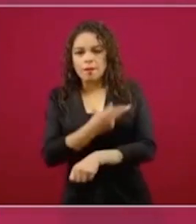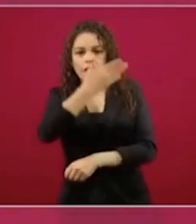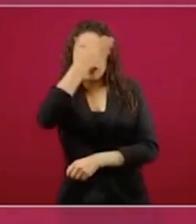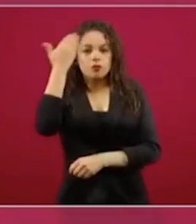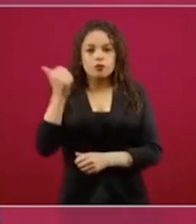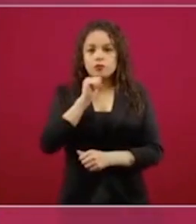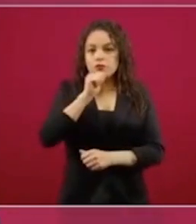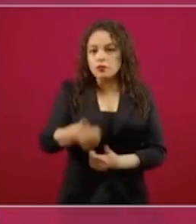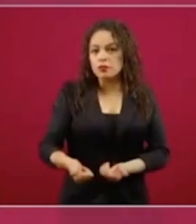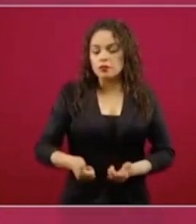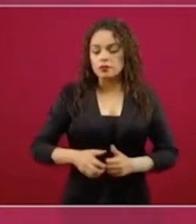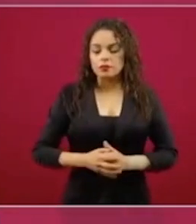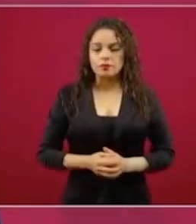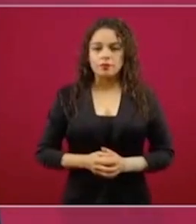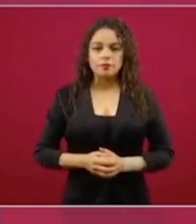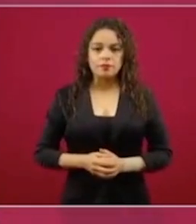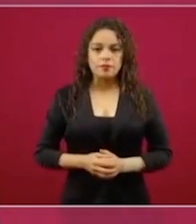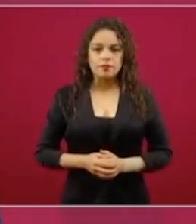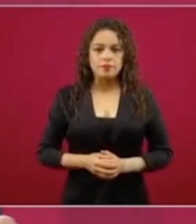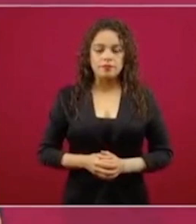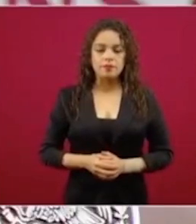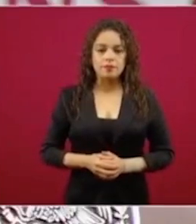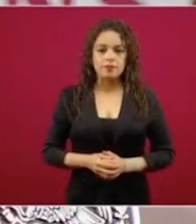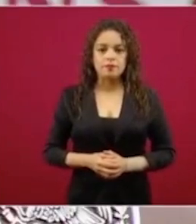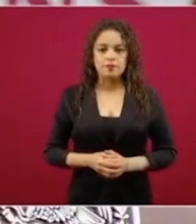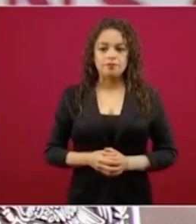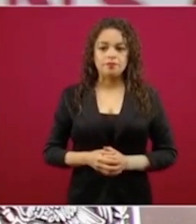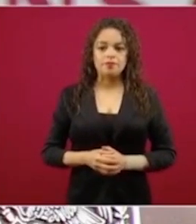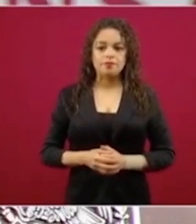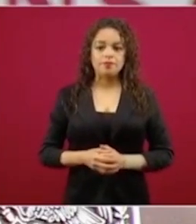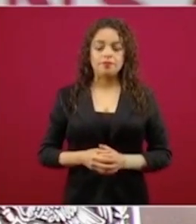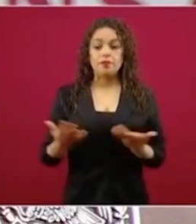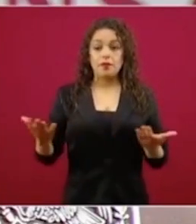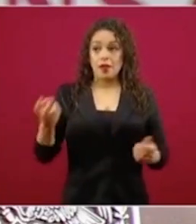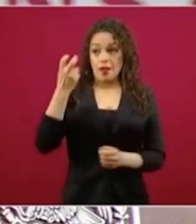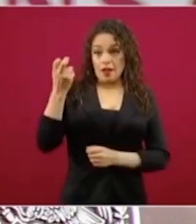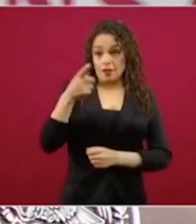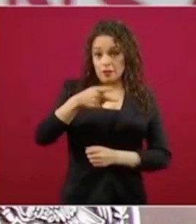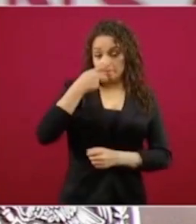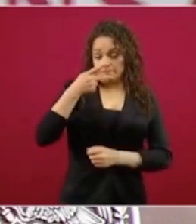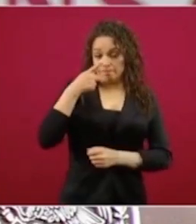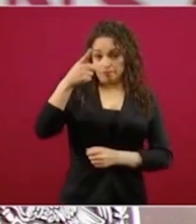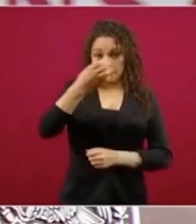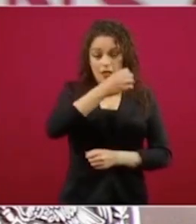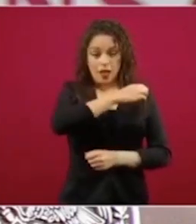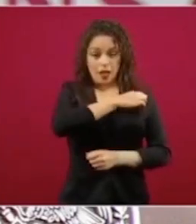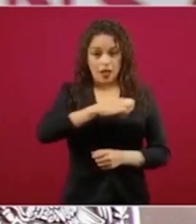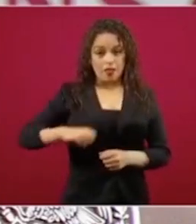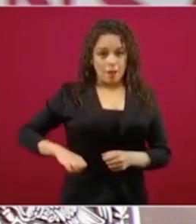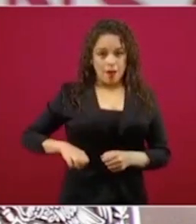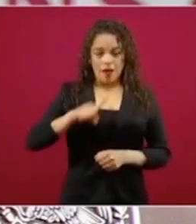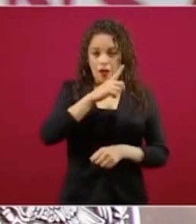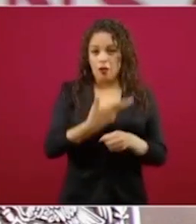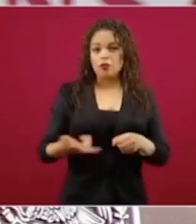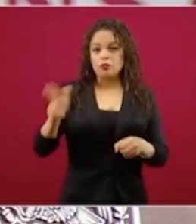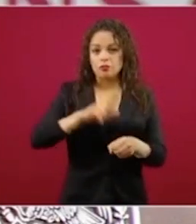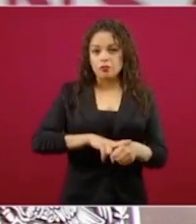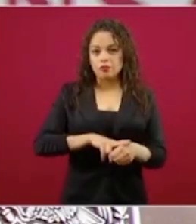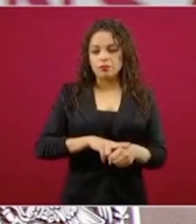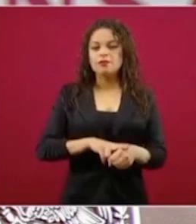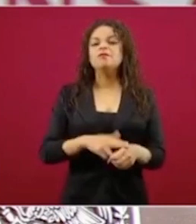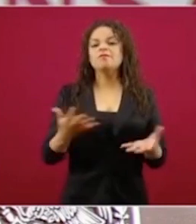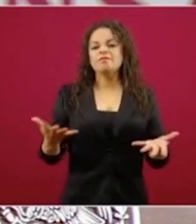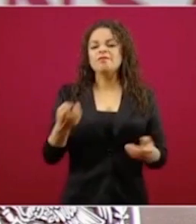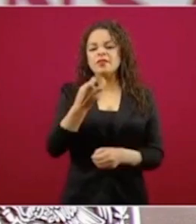estos actos, como los de Catepec, como el hecho de Catepec, pues se debe a eso, ¿no?